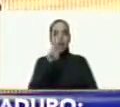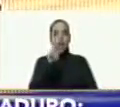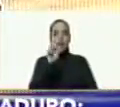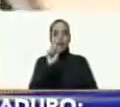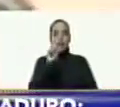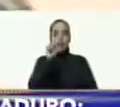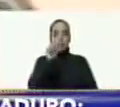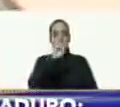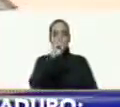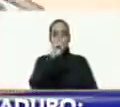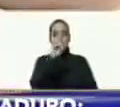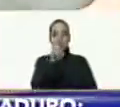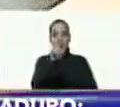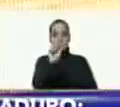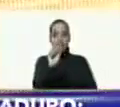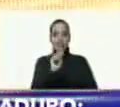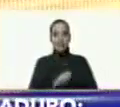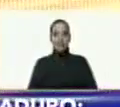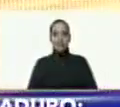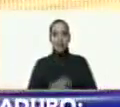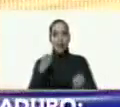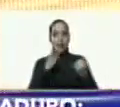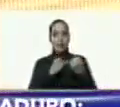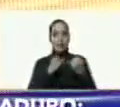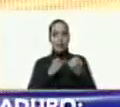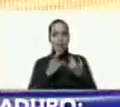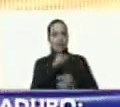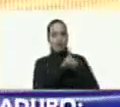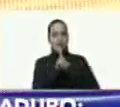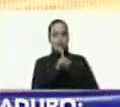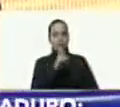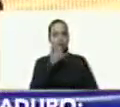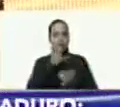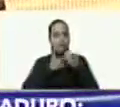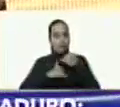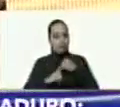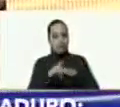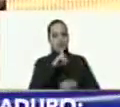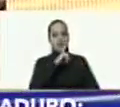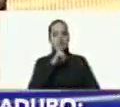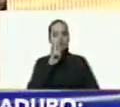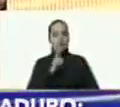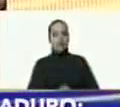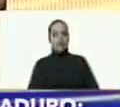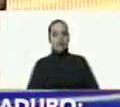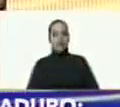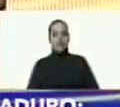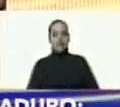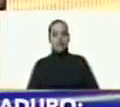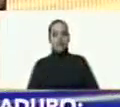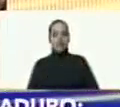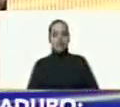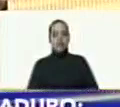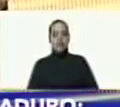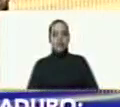Arancha. ¿Ese apellido de dónde es? Ese nombre. Vasco. Arancha Tirado.